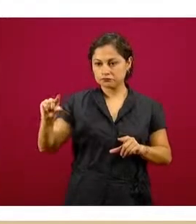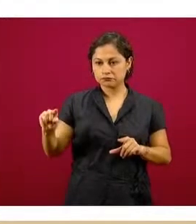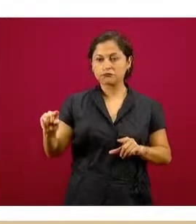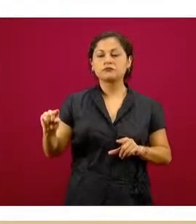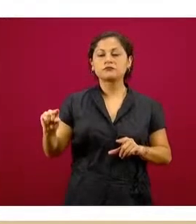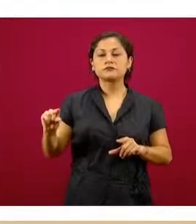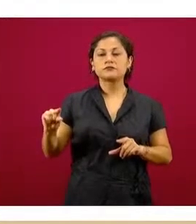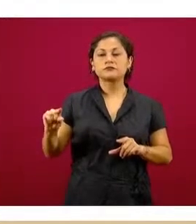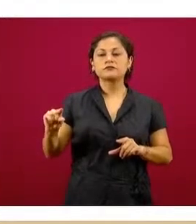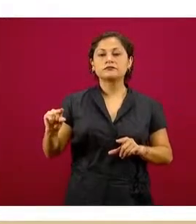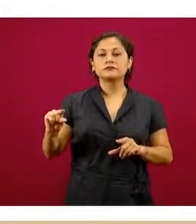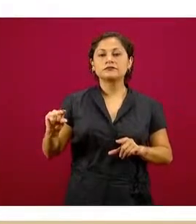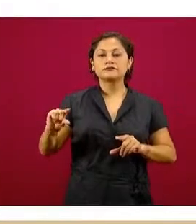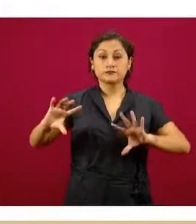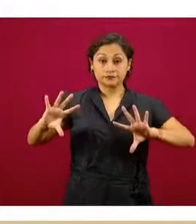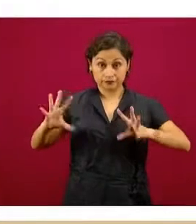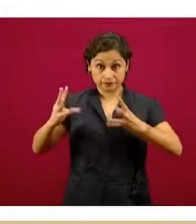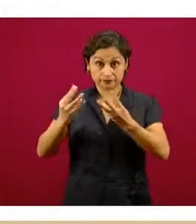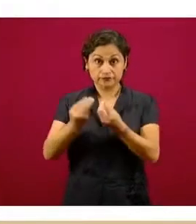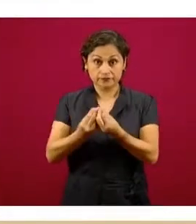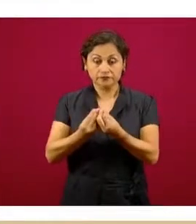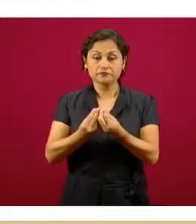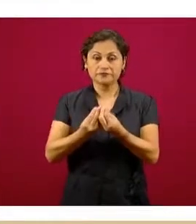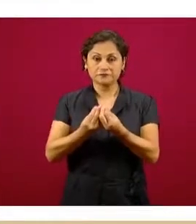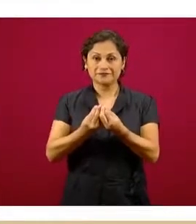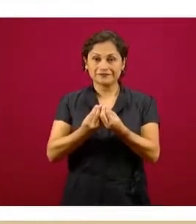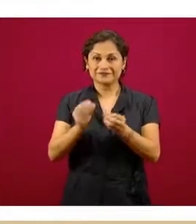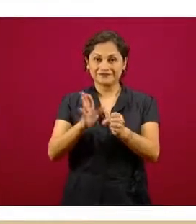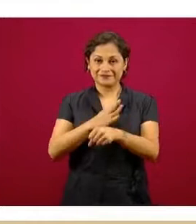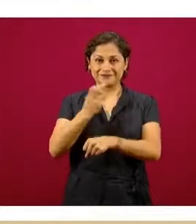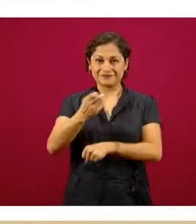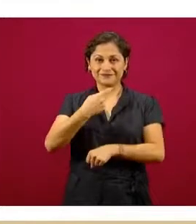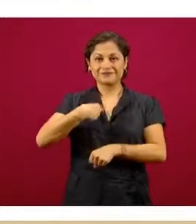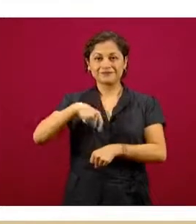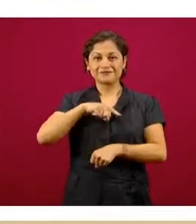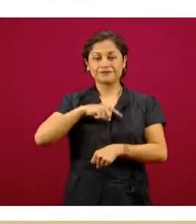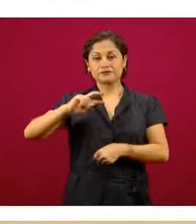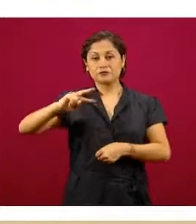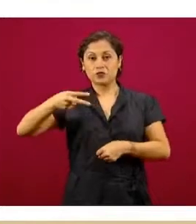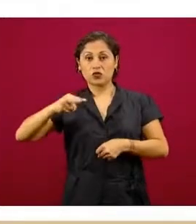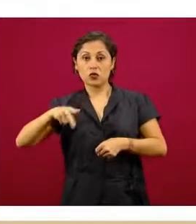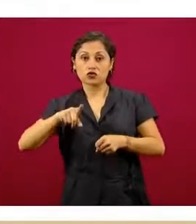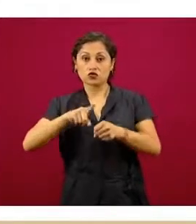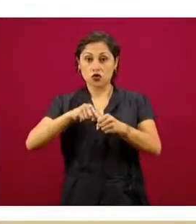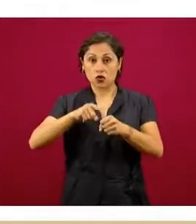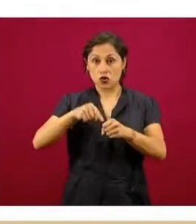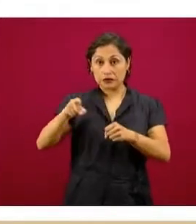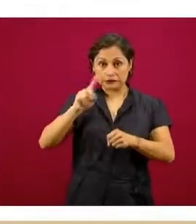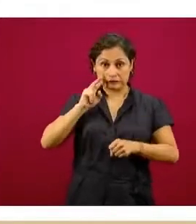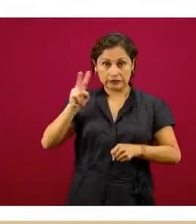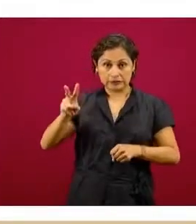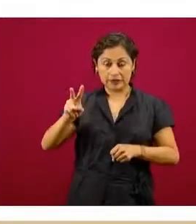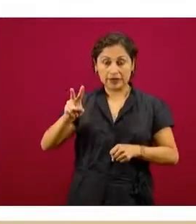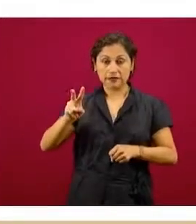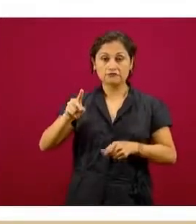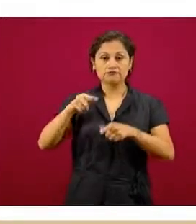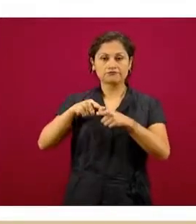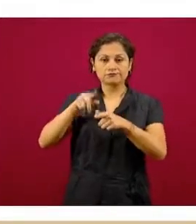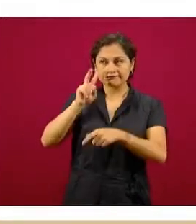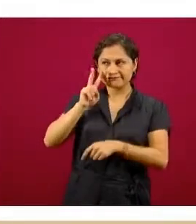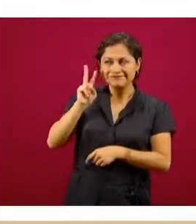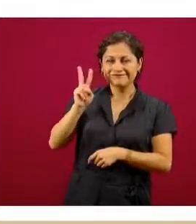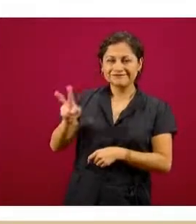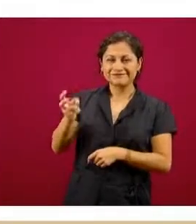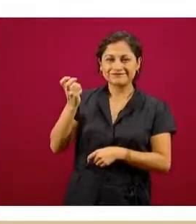junio. Cuando sumamos lógicamente las dos curvas, por eso las consideramos ambas en esta gráfica, veremos cómo se sigue